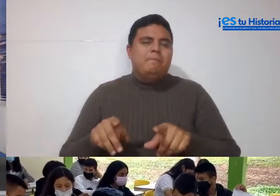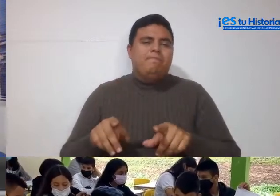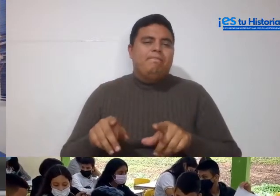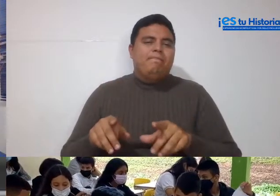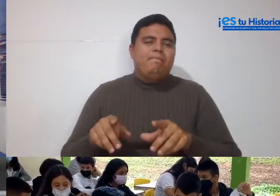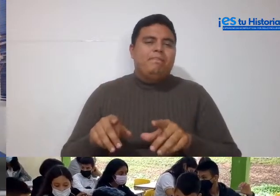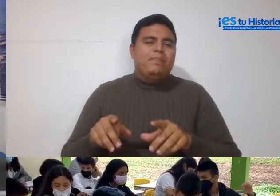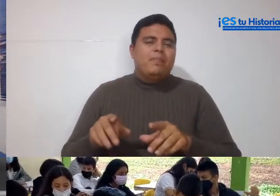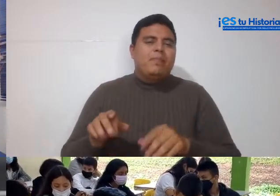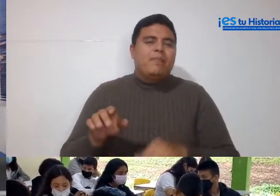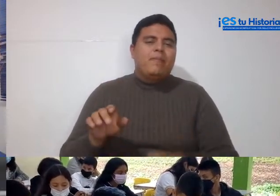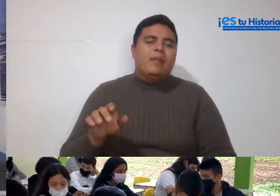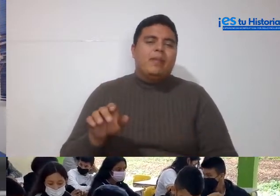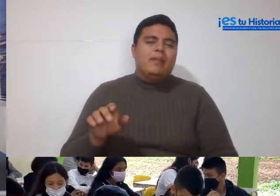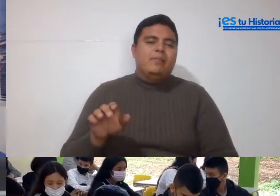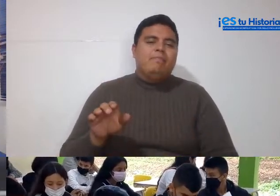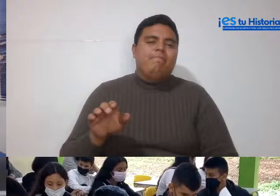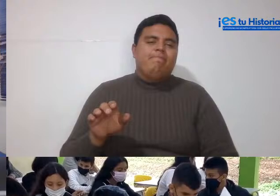y que se siente